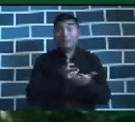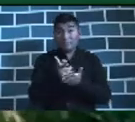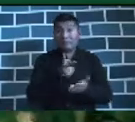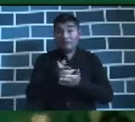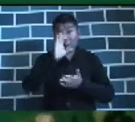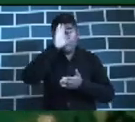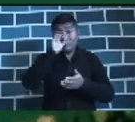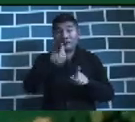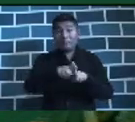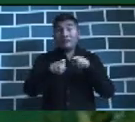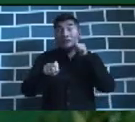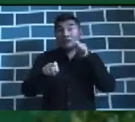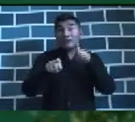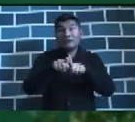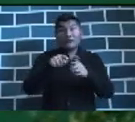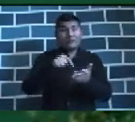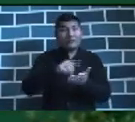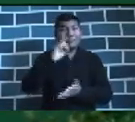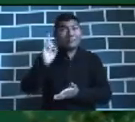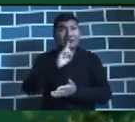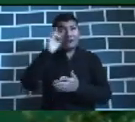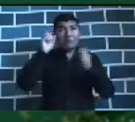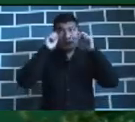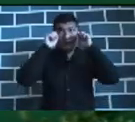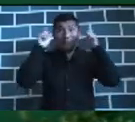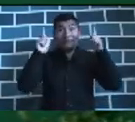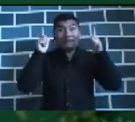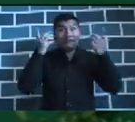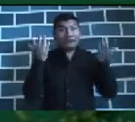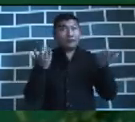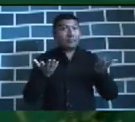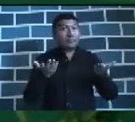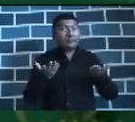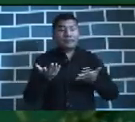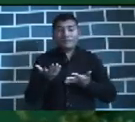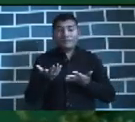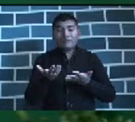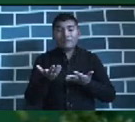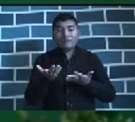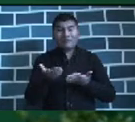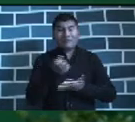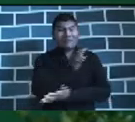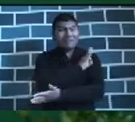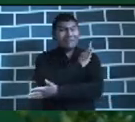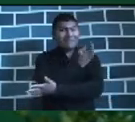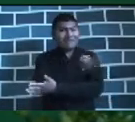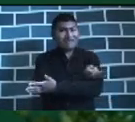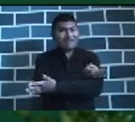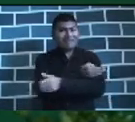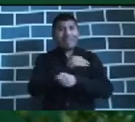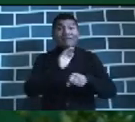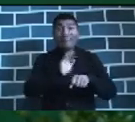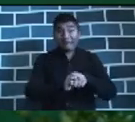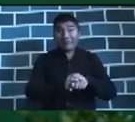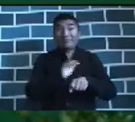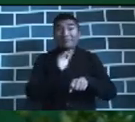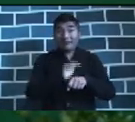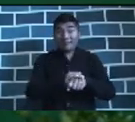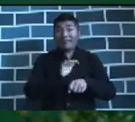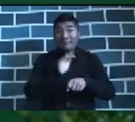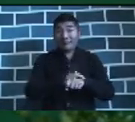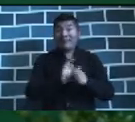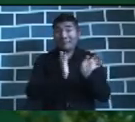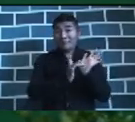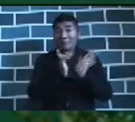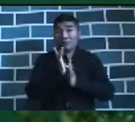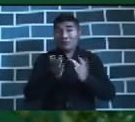de hermanos este domingo nos sorprenden las fuertes exigencias que pone